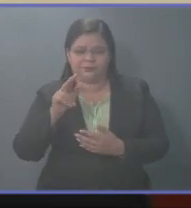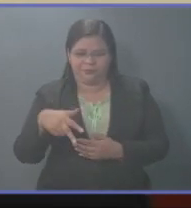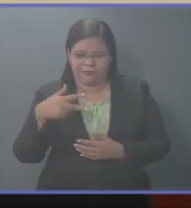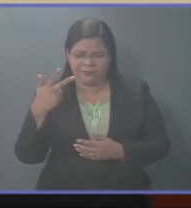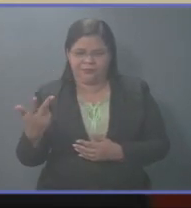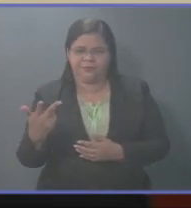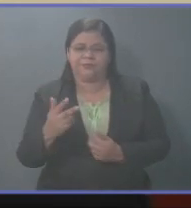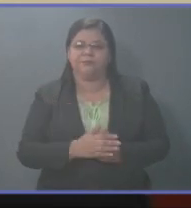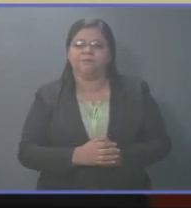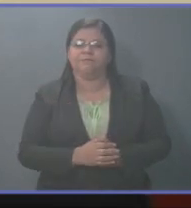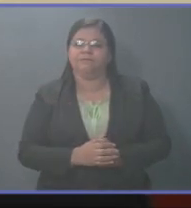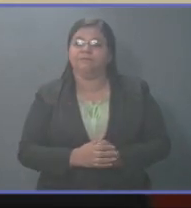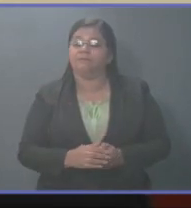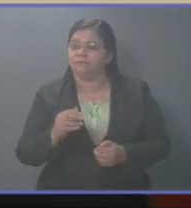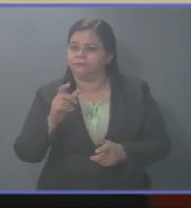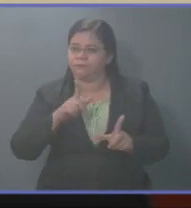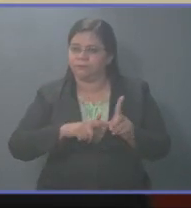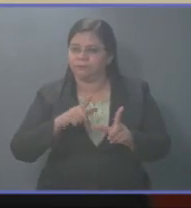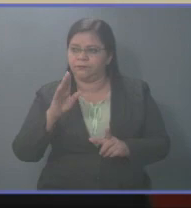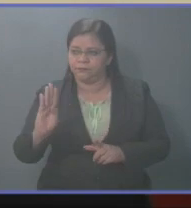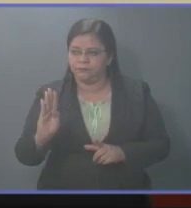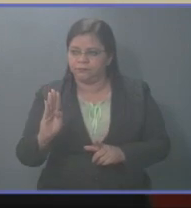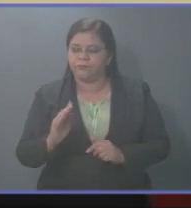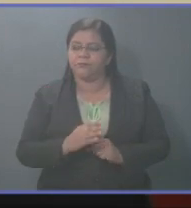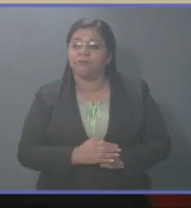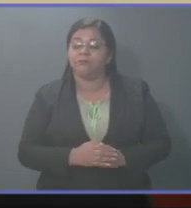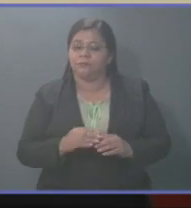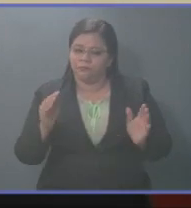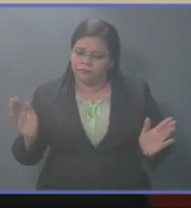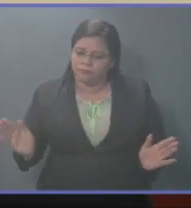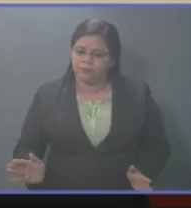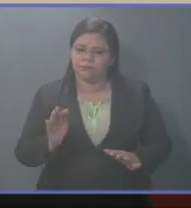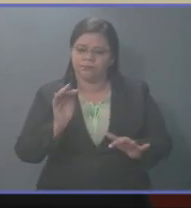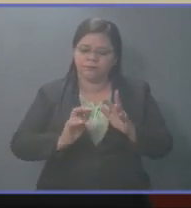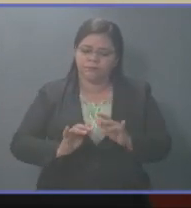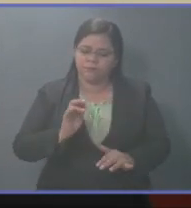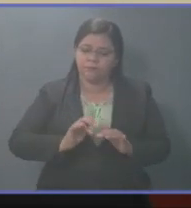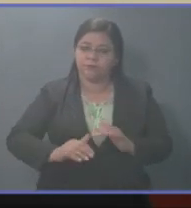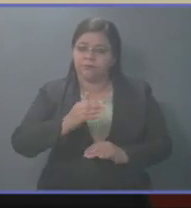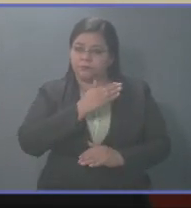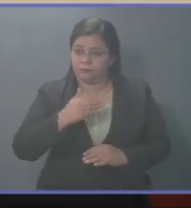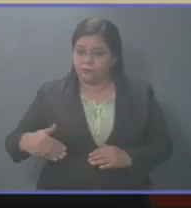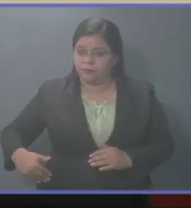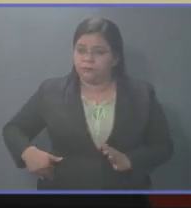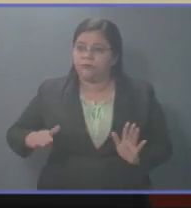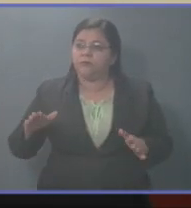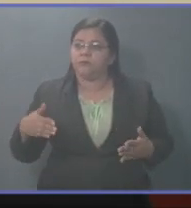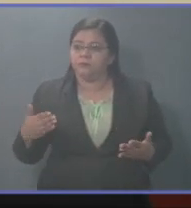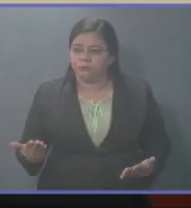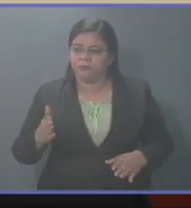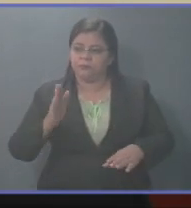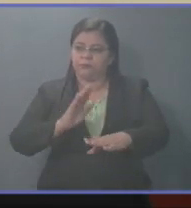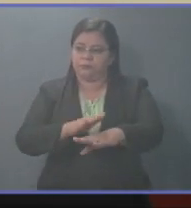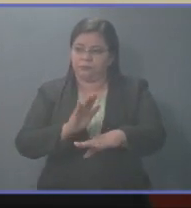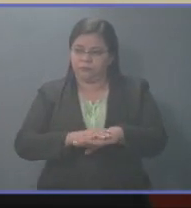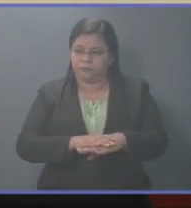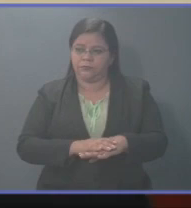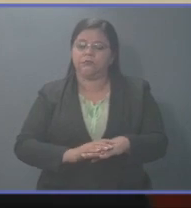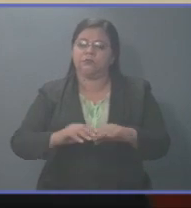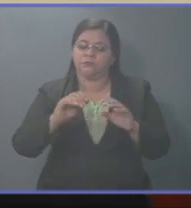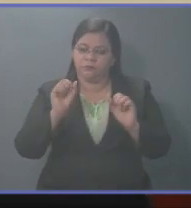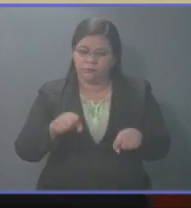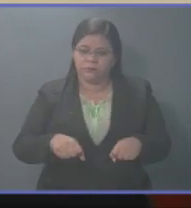Control Territorial. B. Instruir al secretario jurídico de la Presidencia para que notifique la